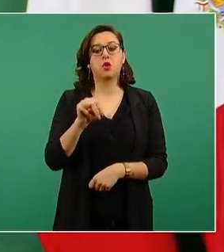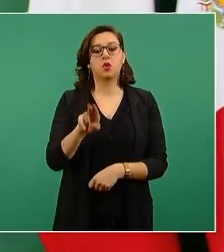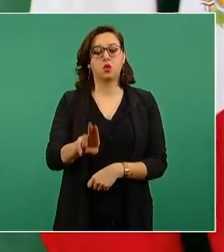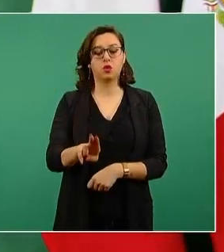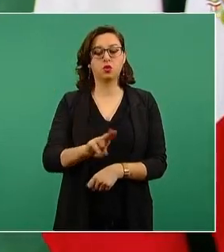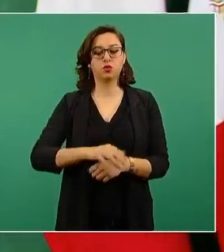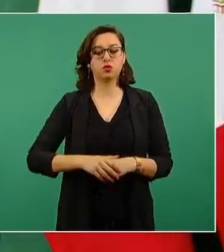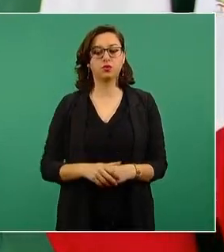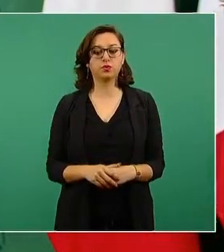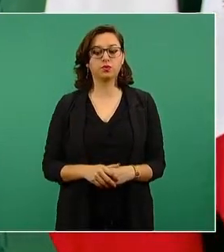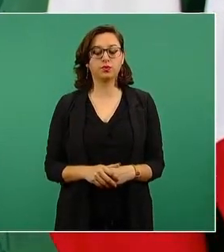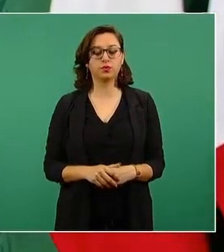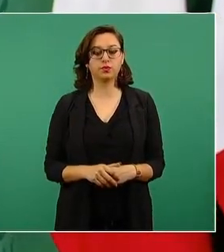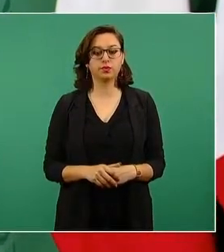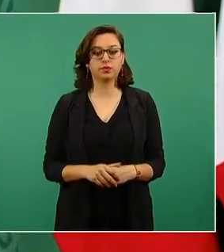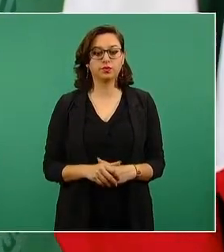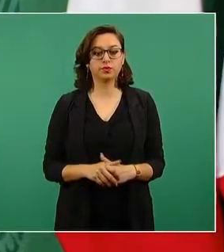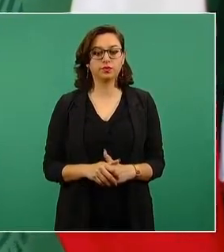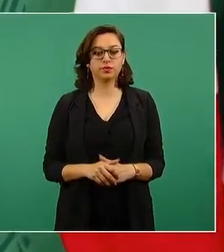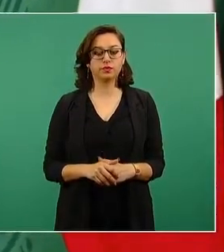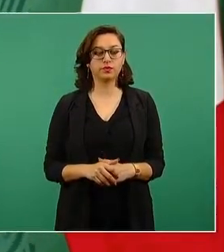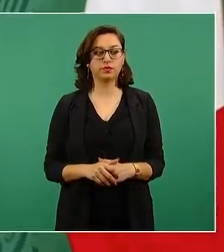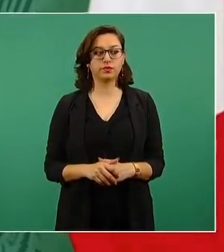Y nos acompañan